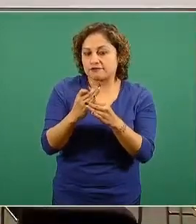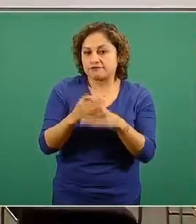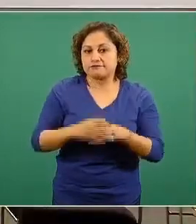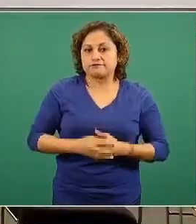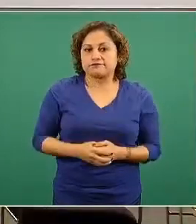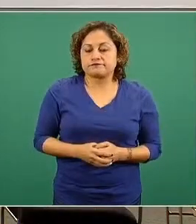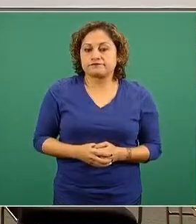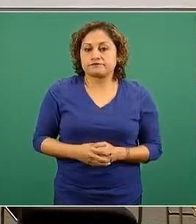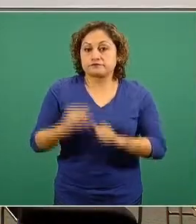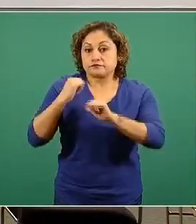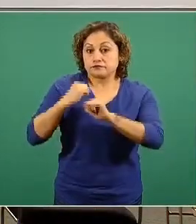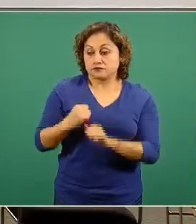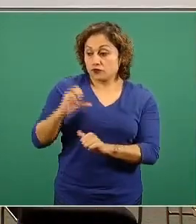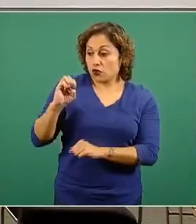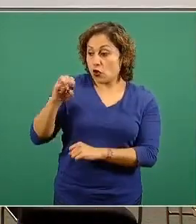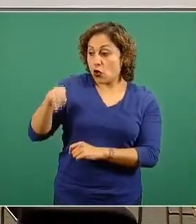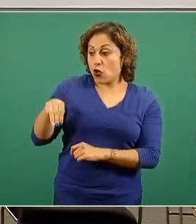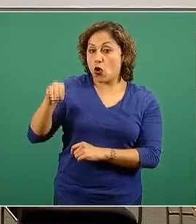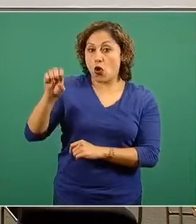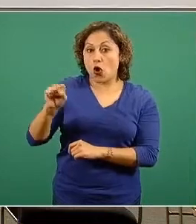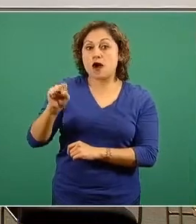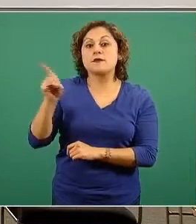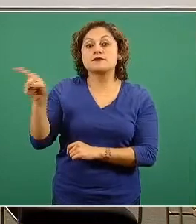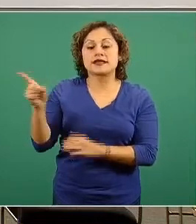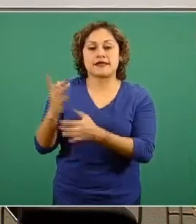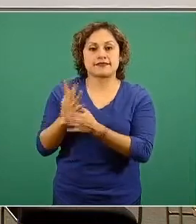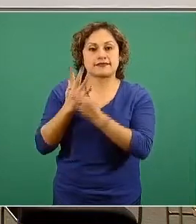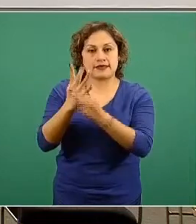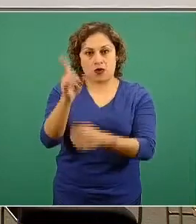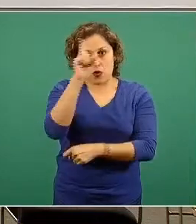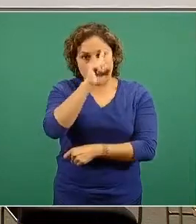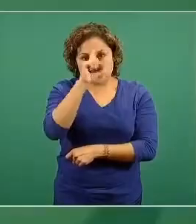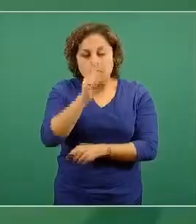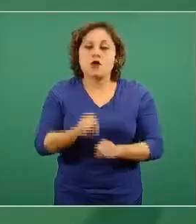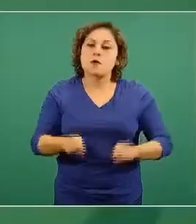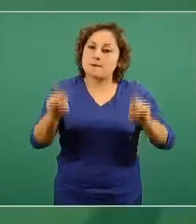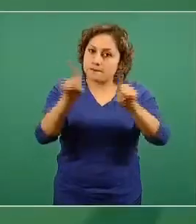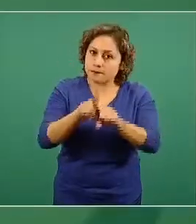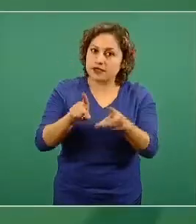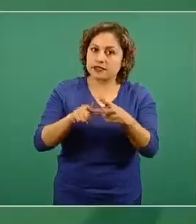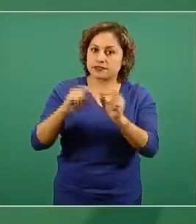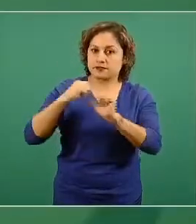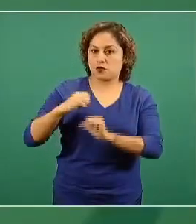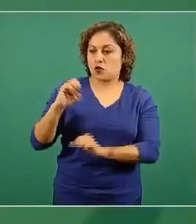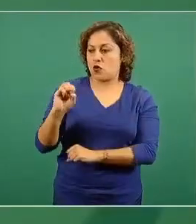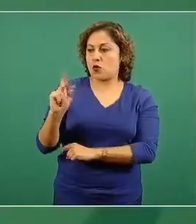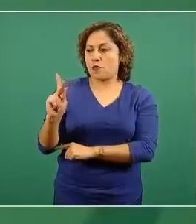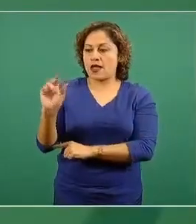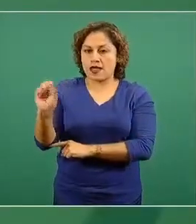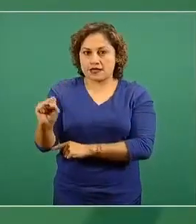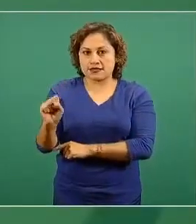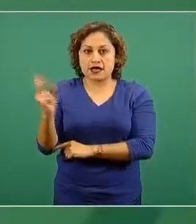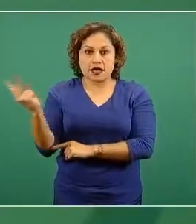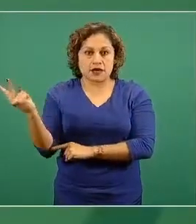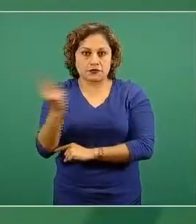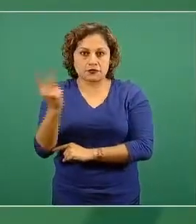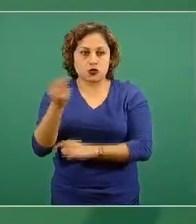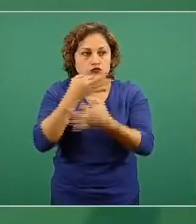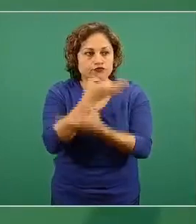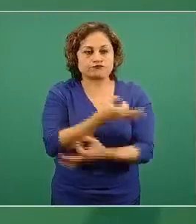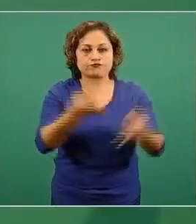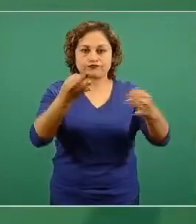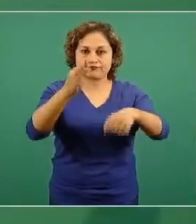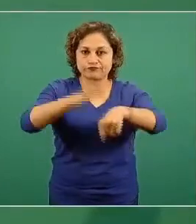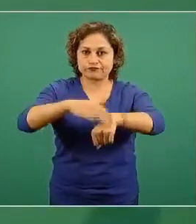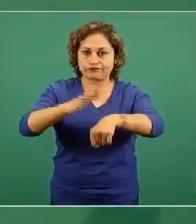Organización Mundial de la Salud y a su vez la Organización Panamericana de la Salud han emitido, es precisamente